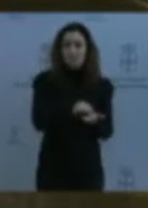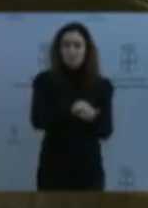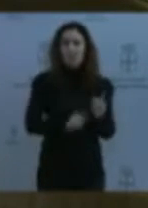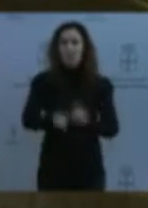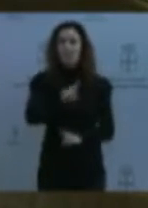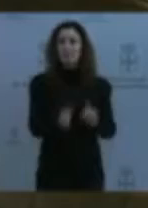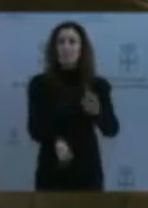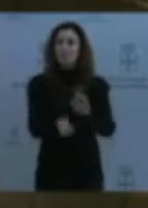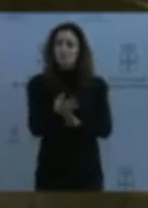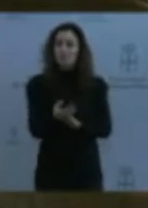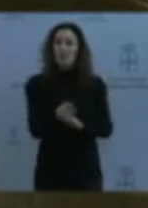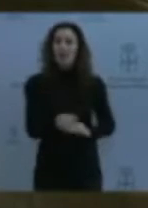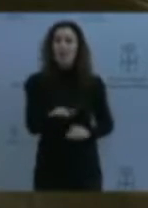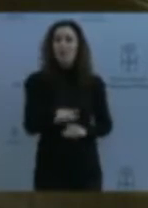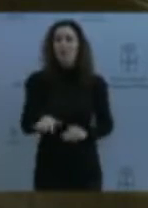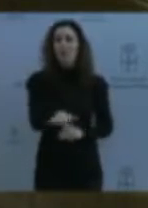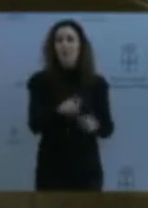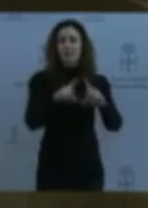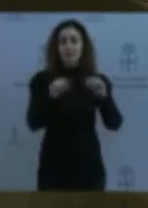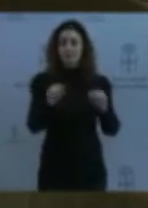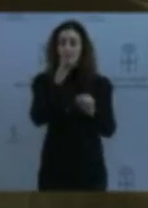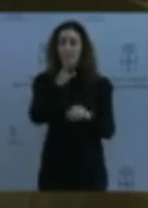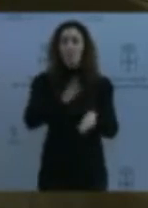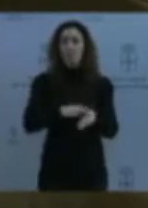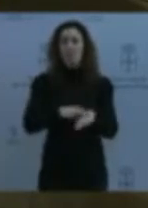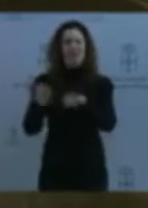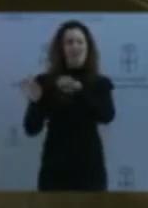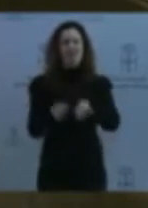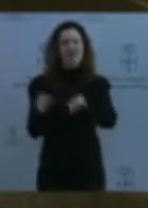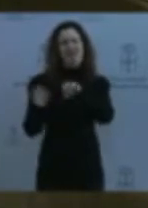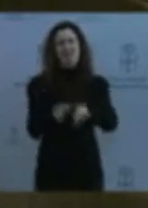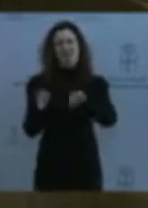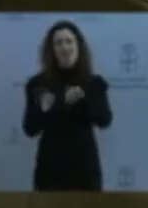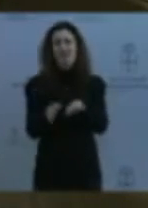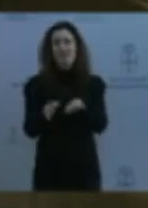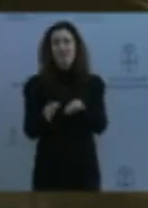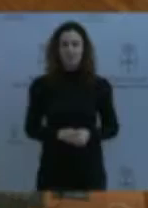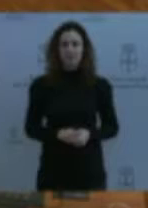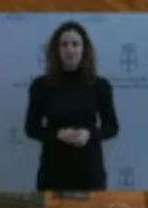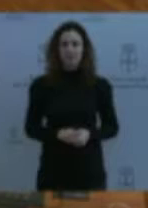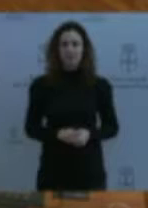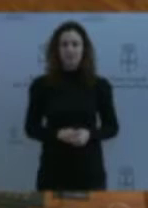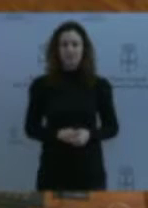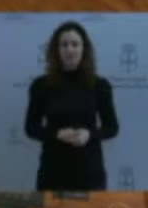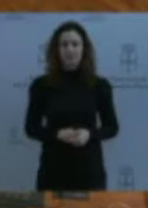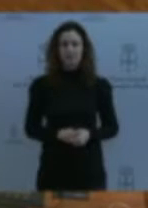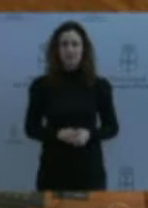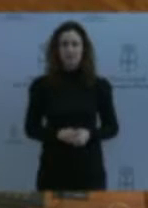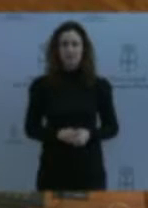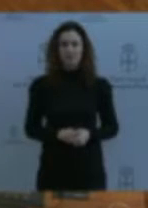asturianos a raíz de las lluvias torrenciales acontecidas durante la penúltima semana de enero del presente año? De ordenar